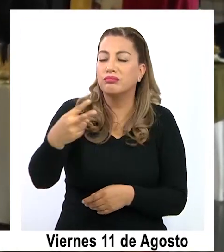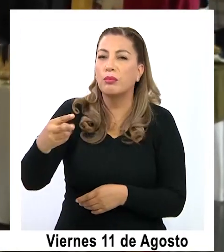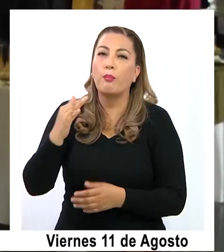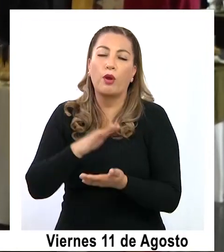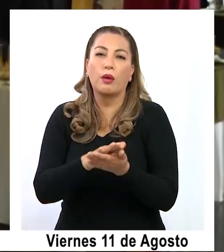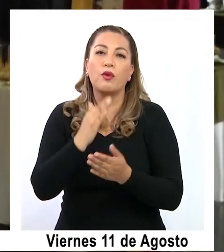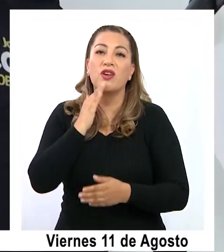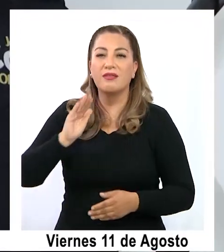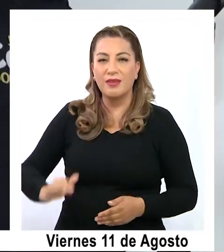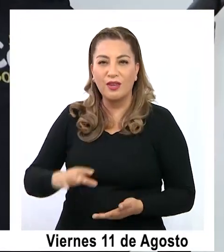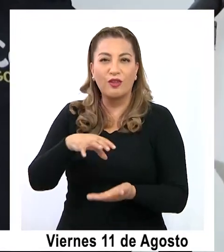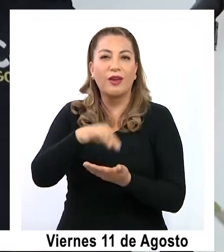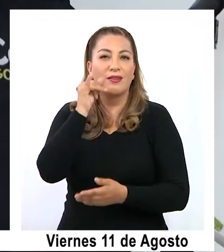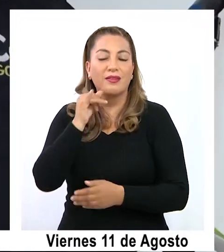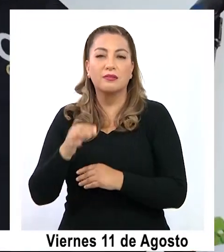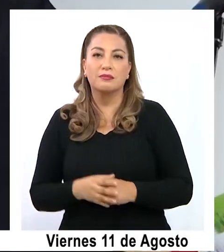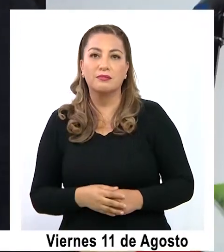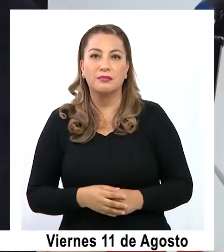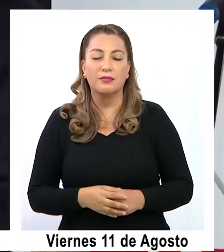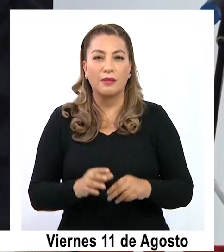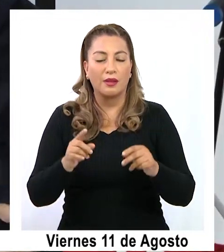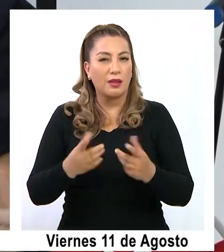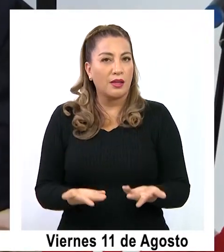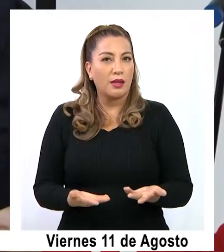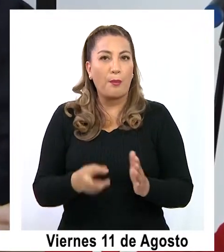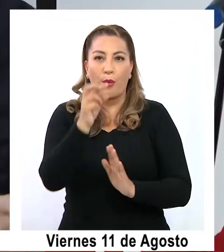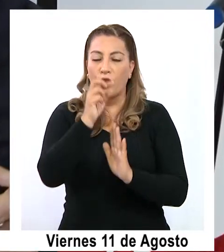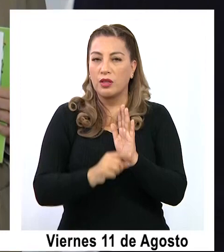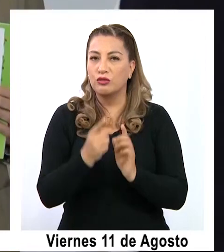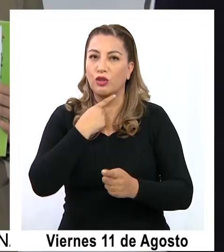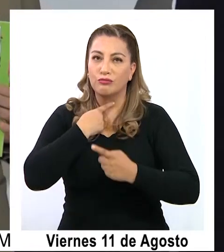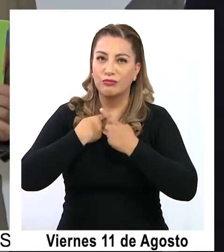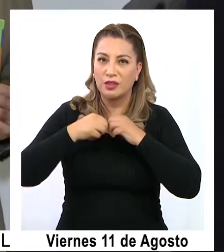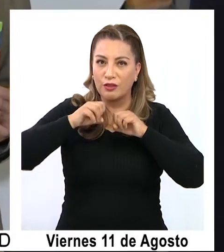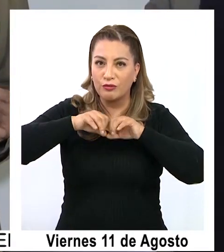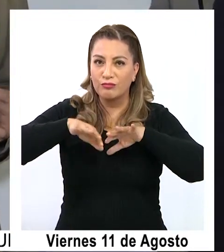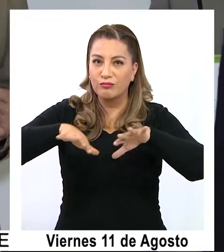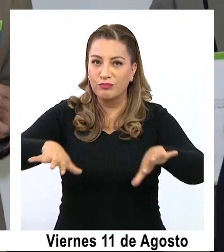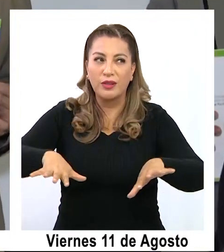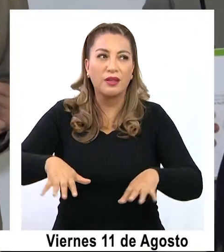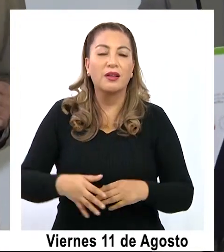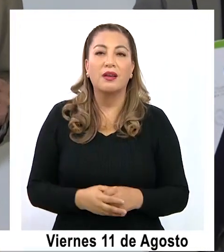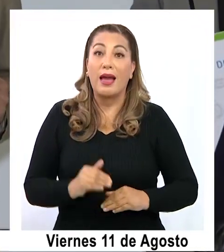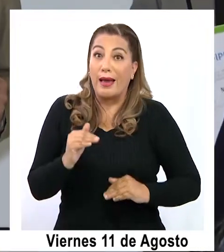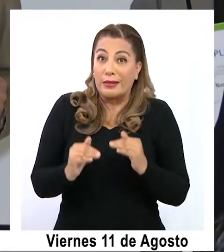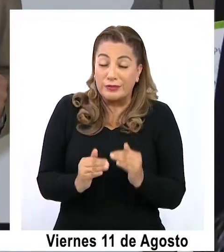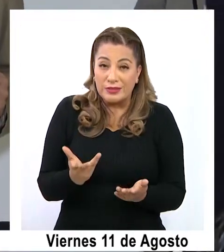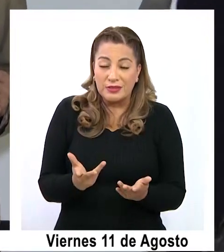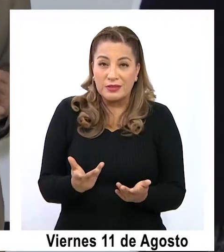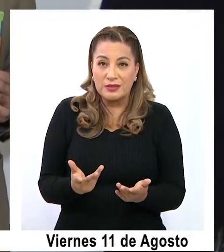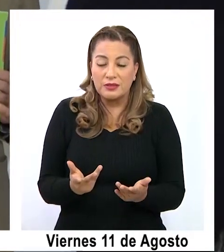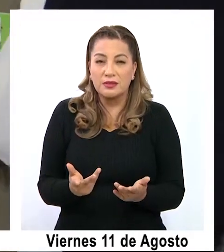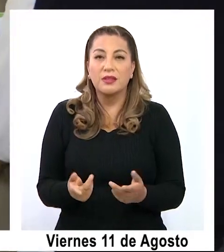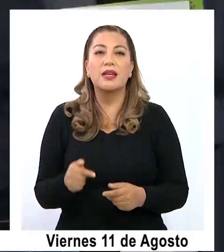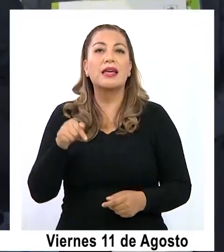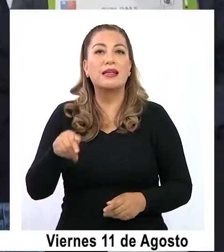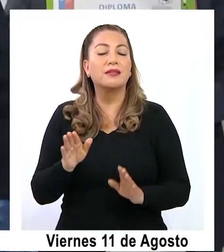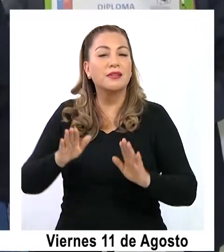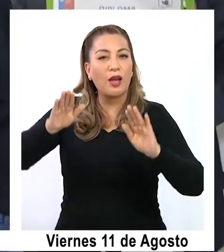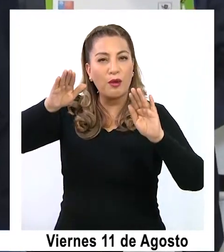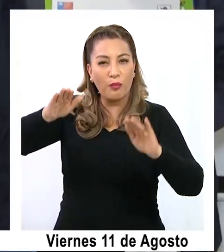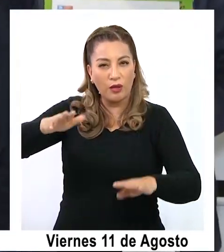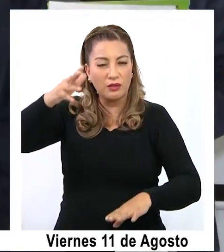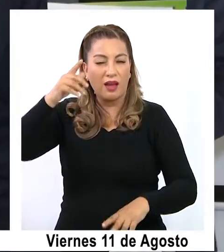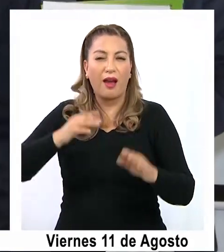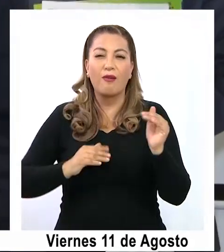desde niños en esta ciudad. Interesantes y necesarios proyectos de difusión que, en muchos casos, de no ser por este aporte,